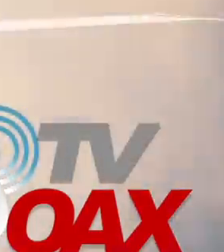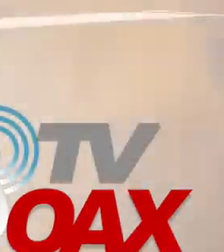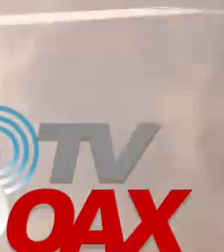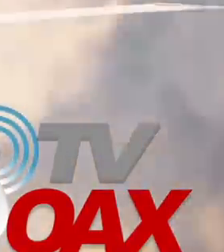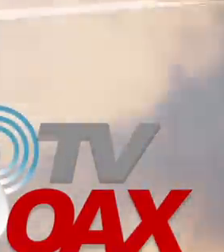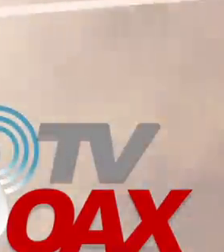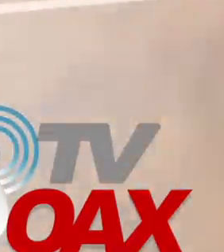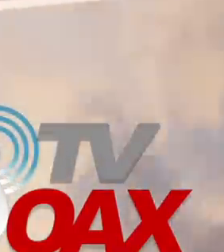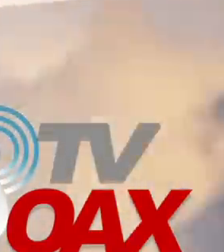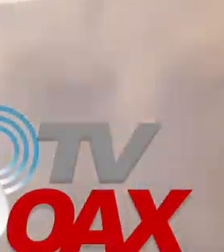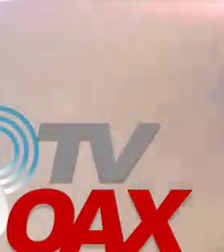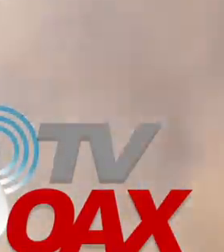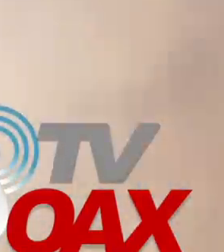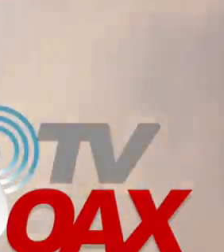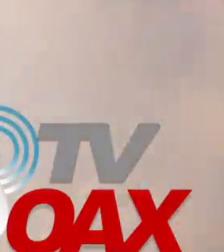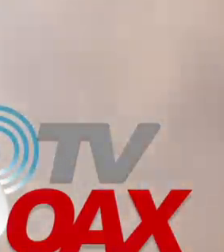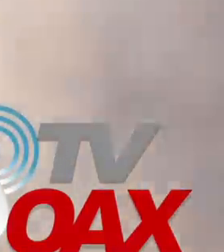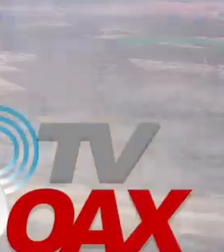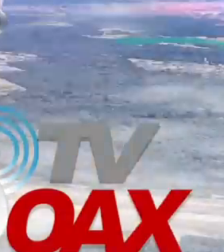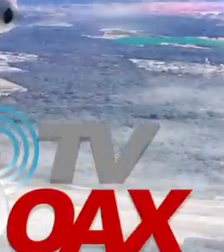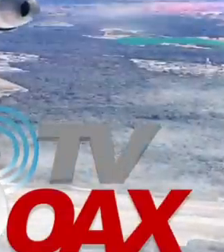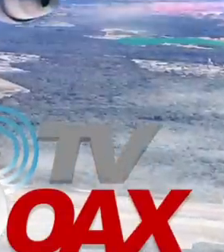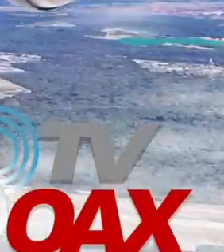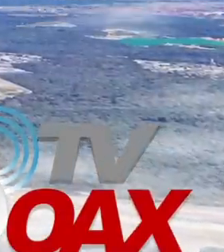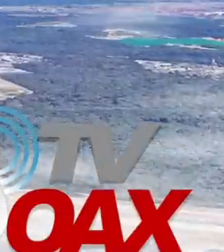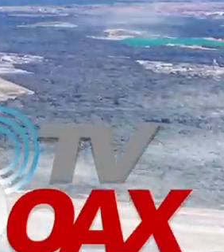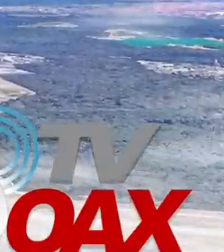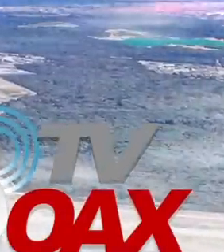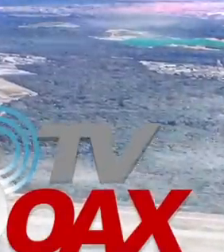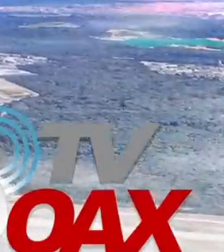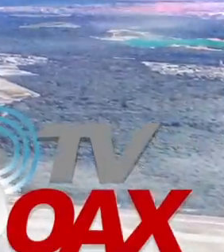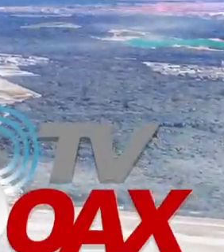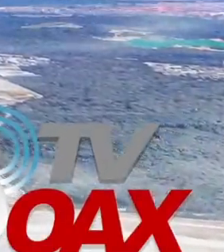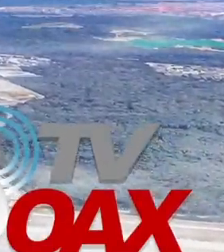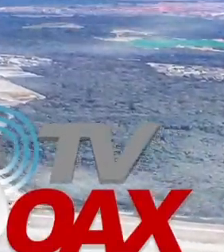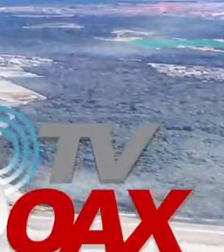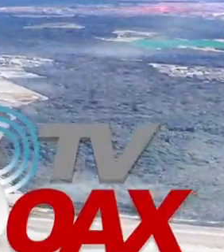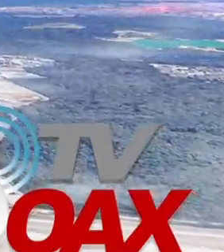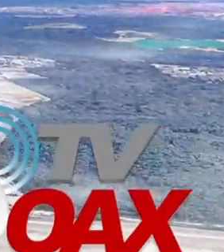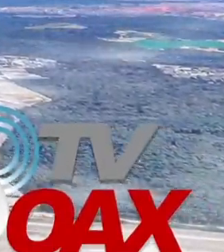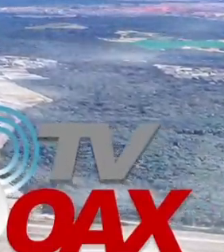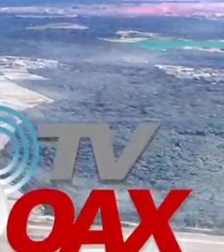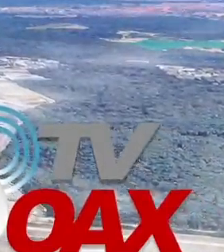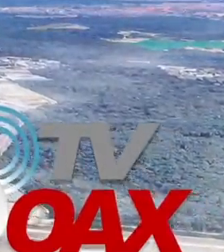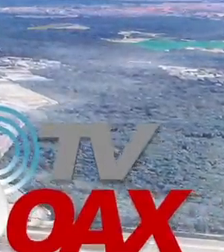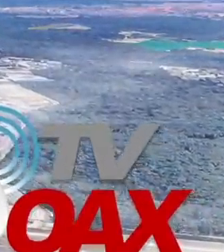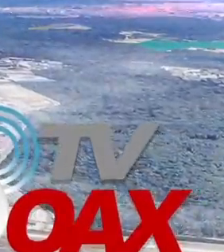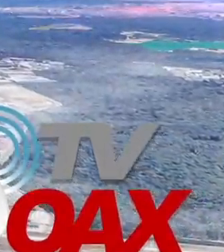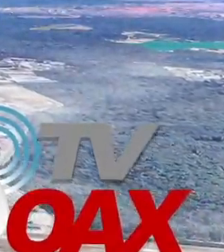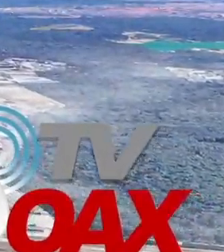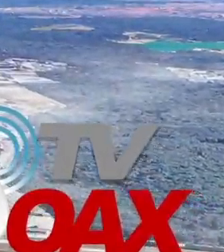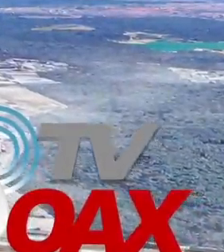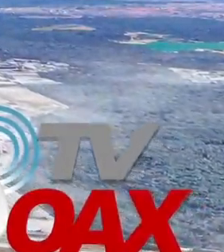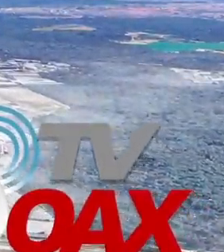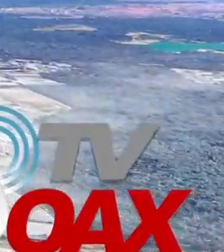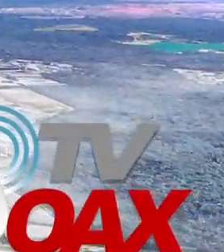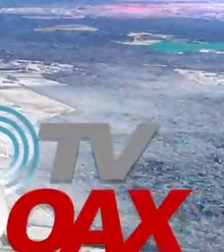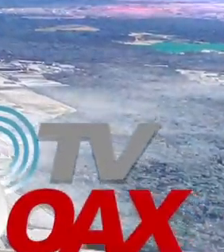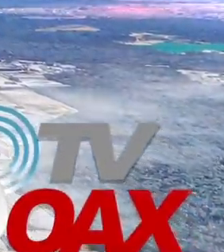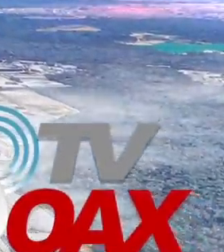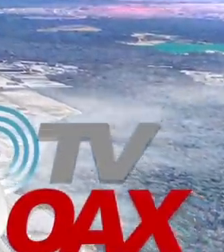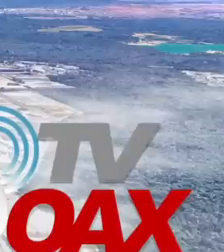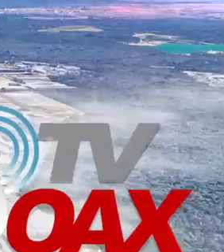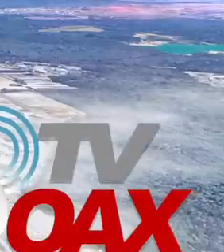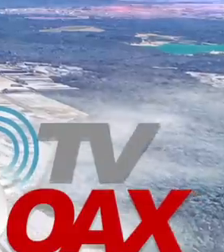de México anunció que en diciembre de este año ya deben estar volando estos nuevos aviones de la aerolínea